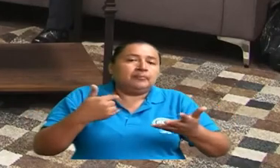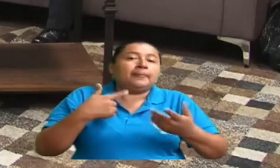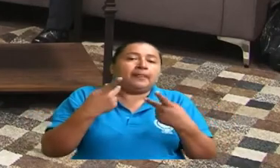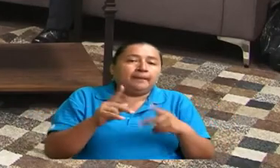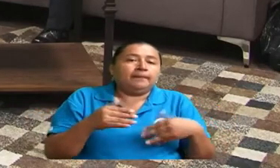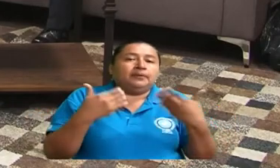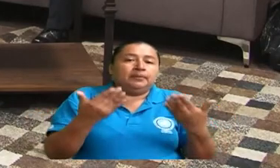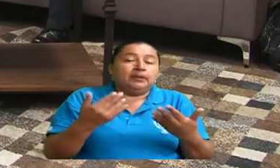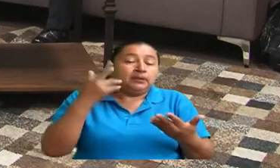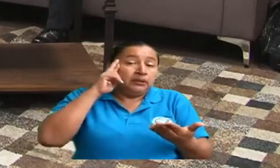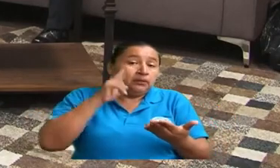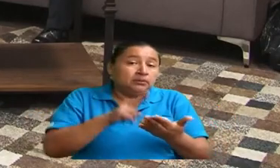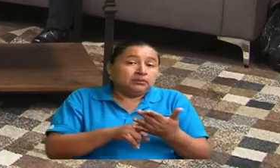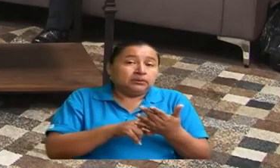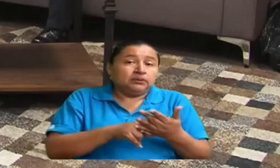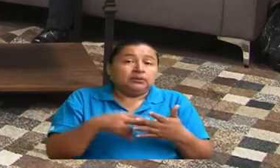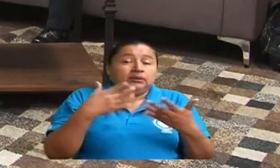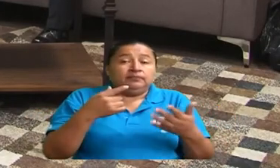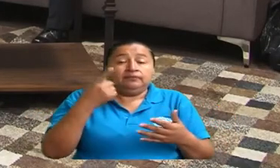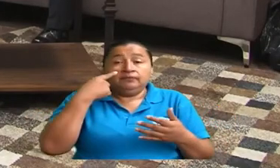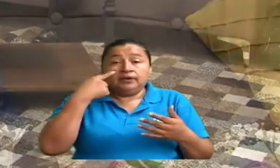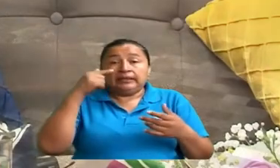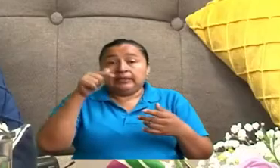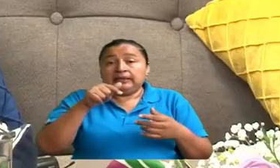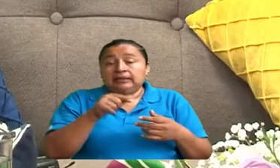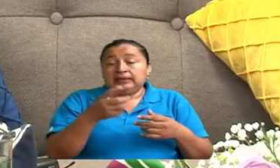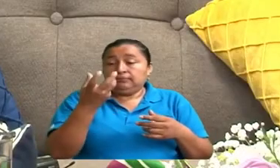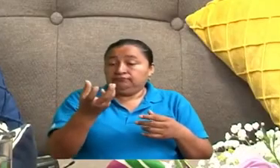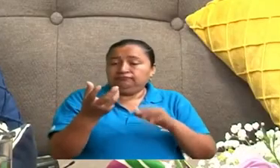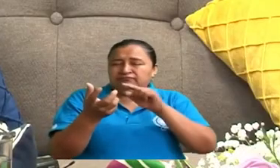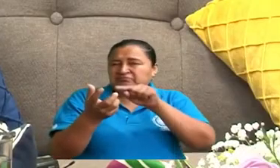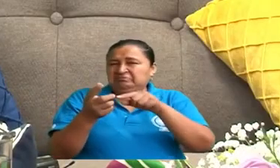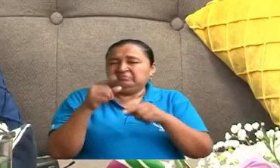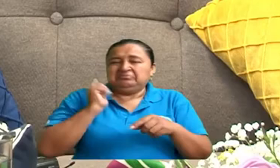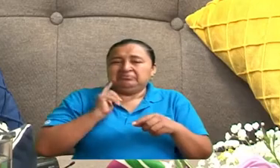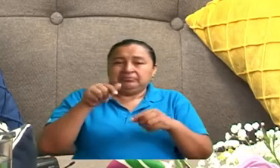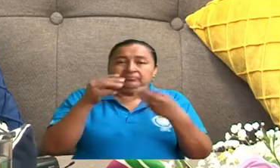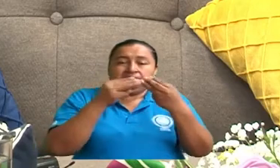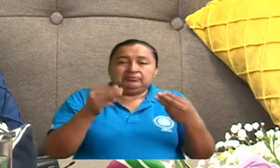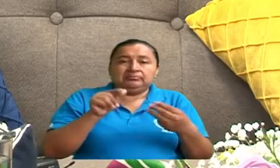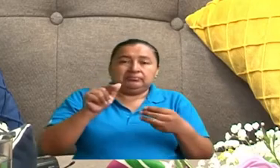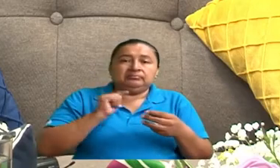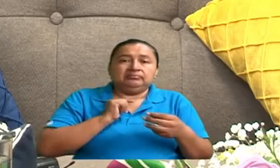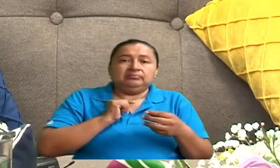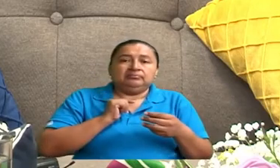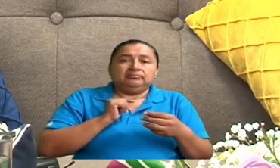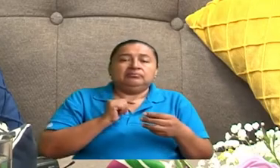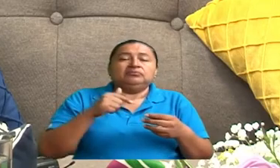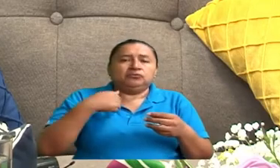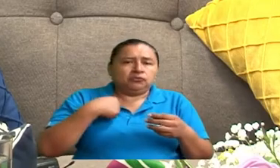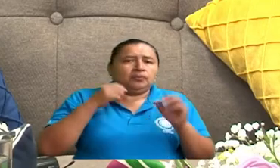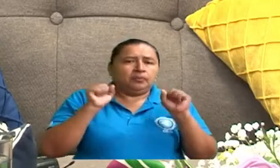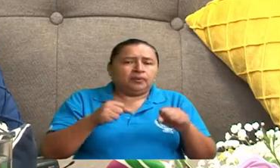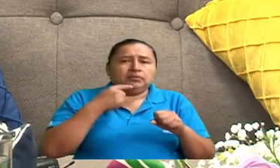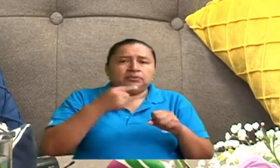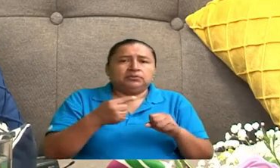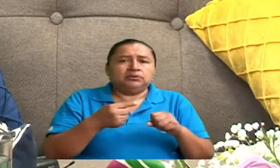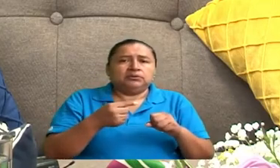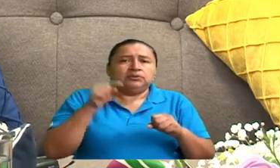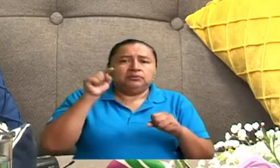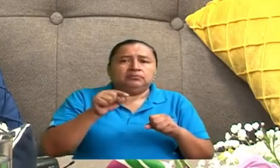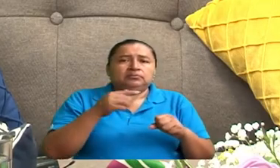eso, pero recordá que, fíjate que este tipo de material, me atrevo a decir, ¿verdad? Sí,